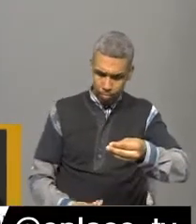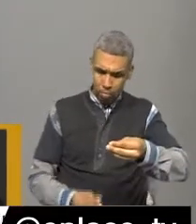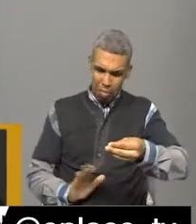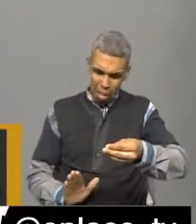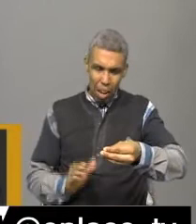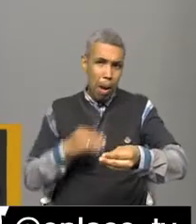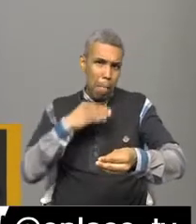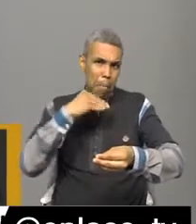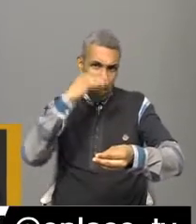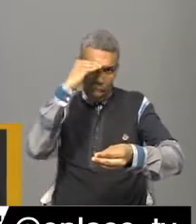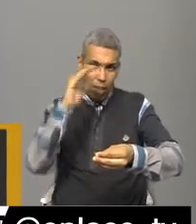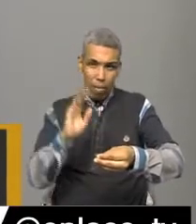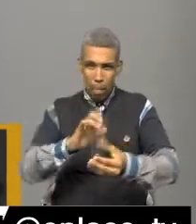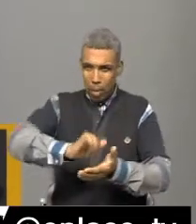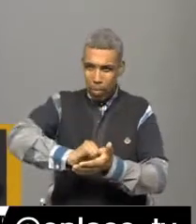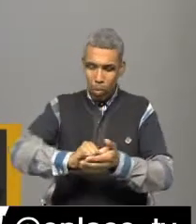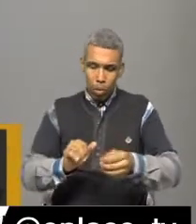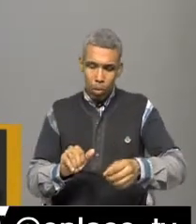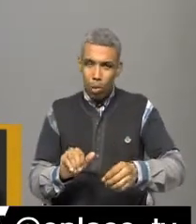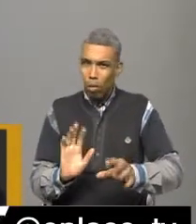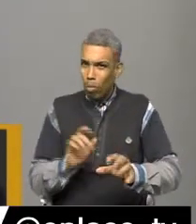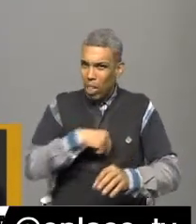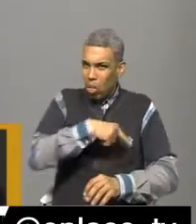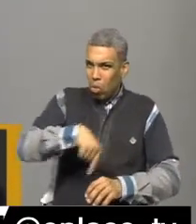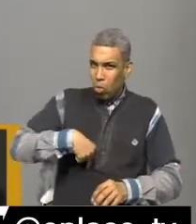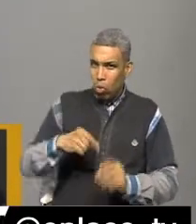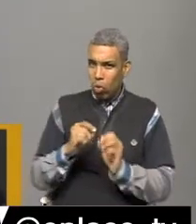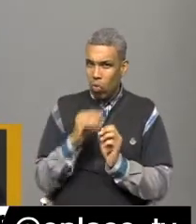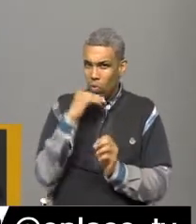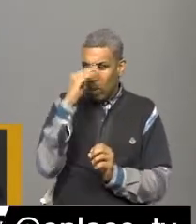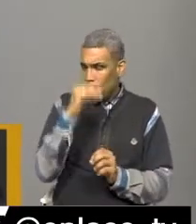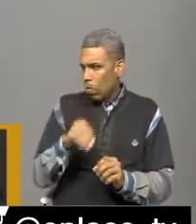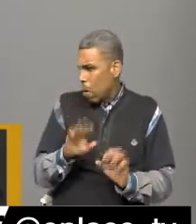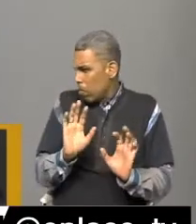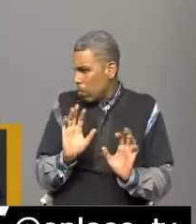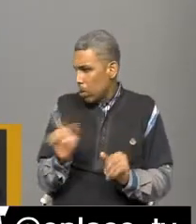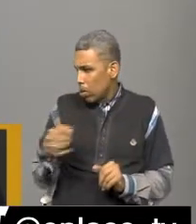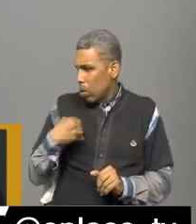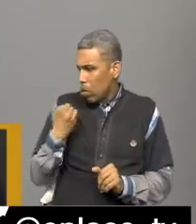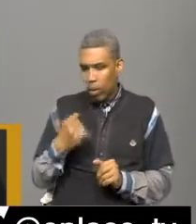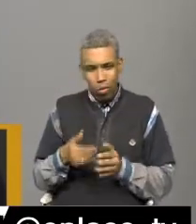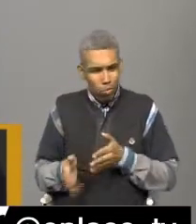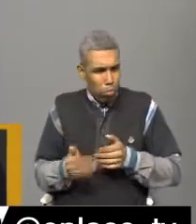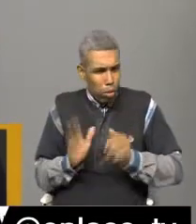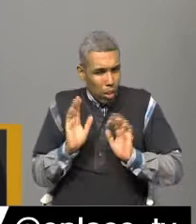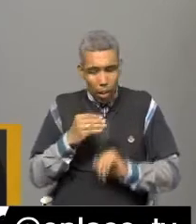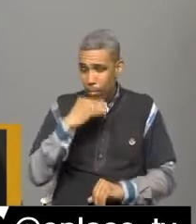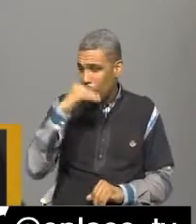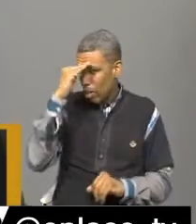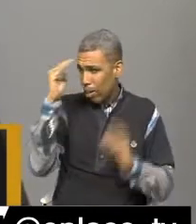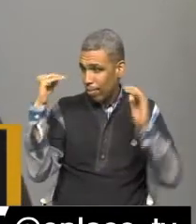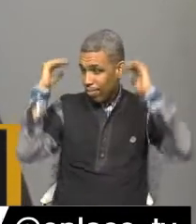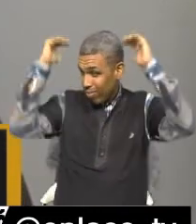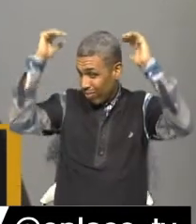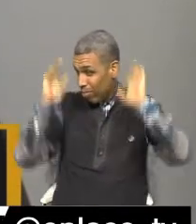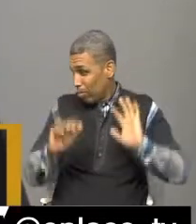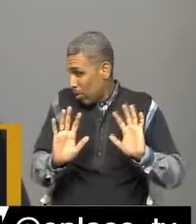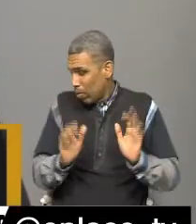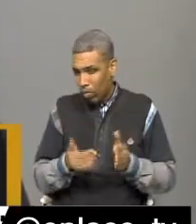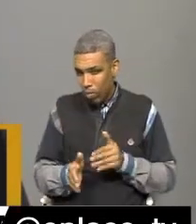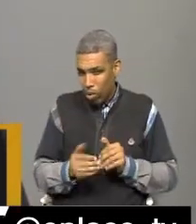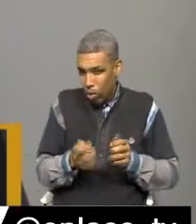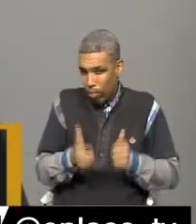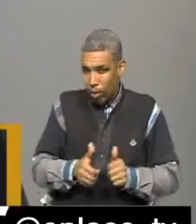principio había sido, y decidimos que sí porque él está muy joven y él puede salir adelante. Ahora, ¿qué pasa? La EPS no quiere